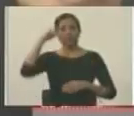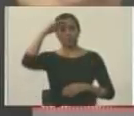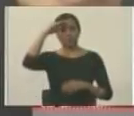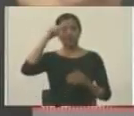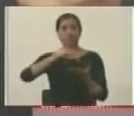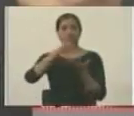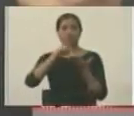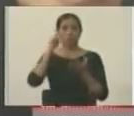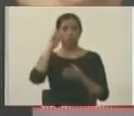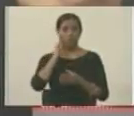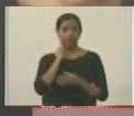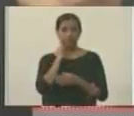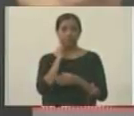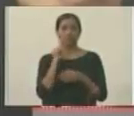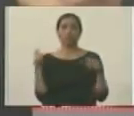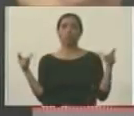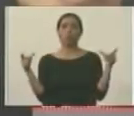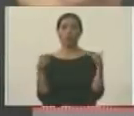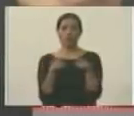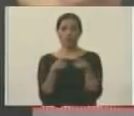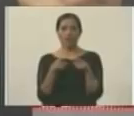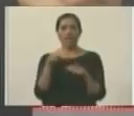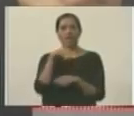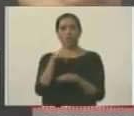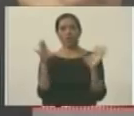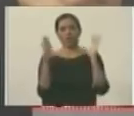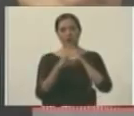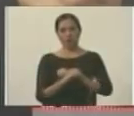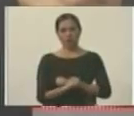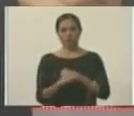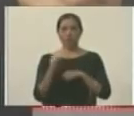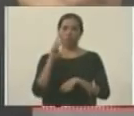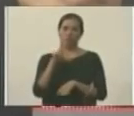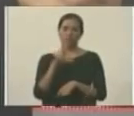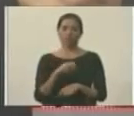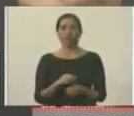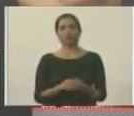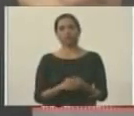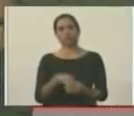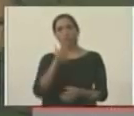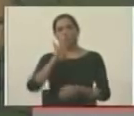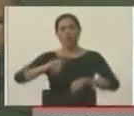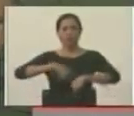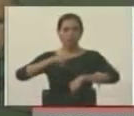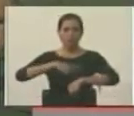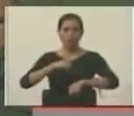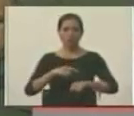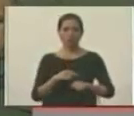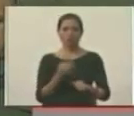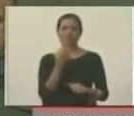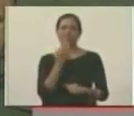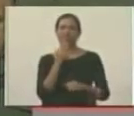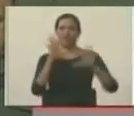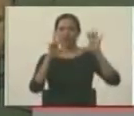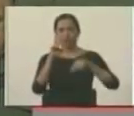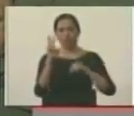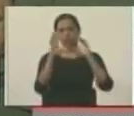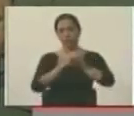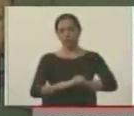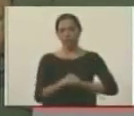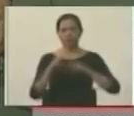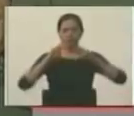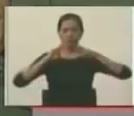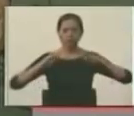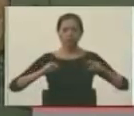Bolivariana, estuvimos reunidos el lunes en la noche, como 3-4 horas hasta la casi las 12 de la noche, revisando todos los